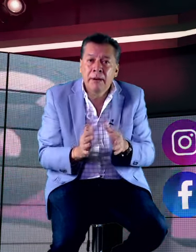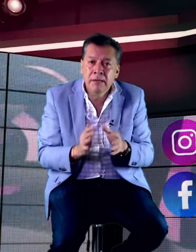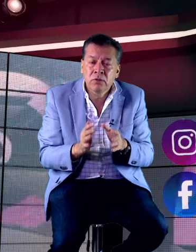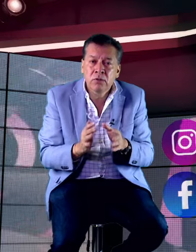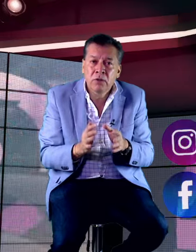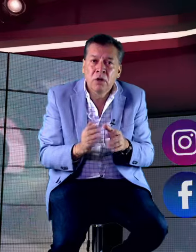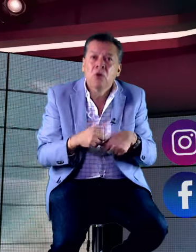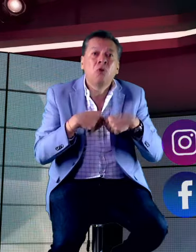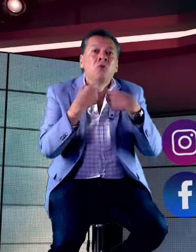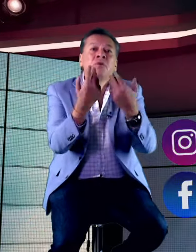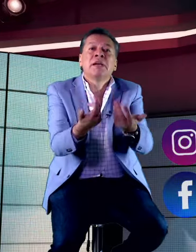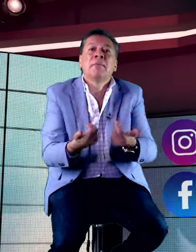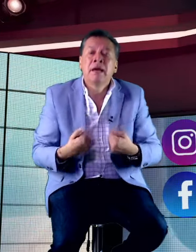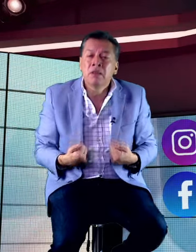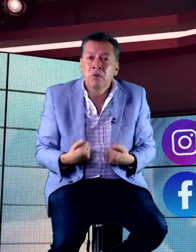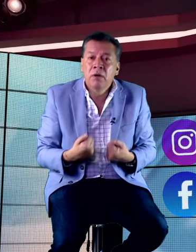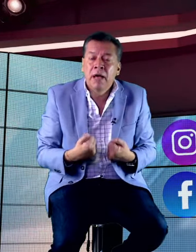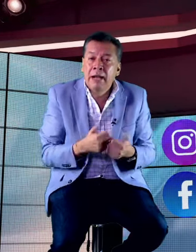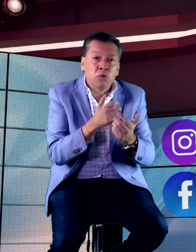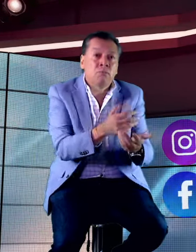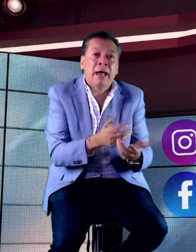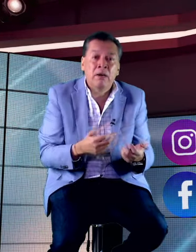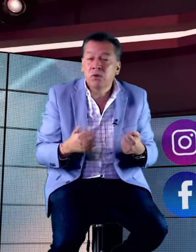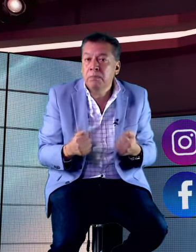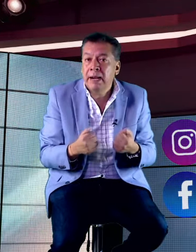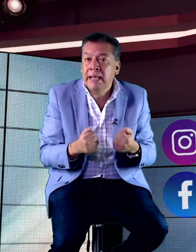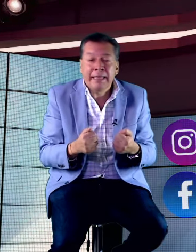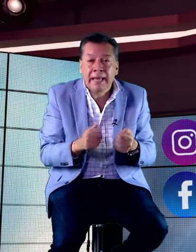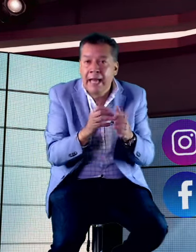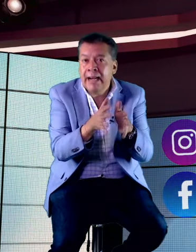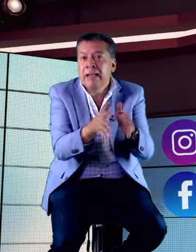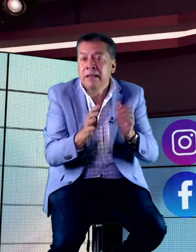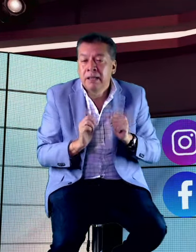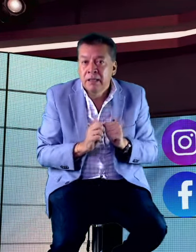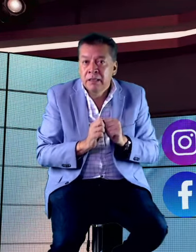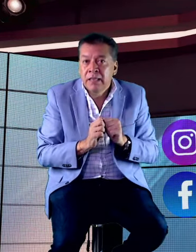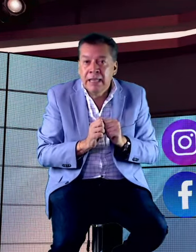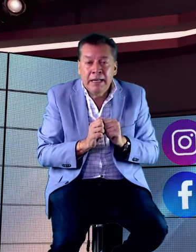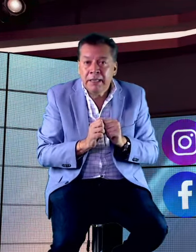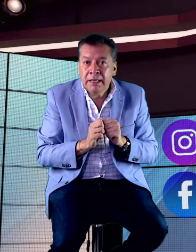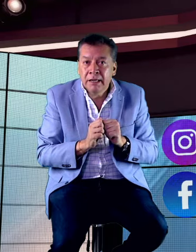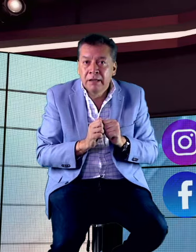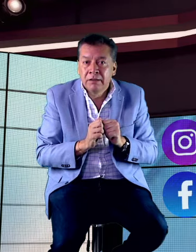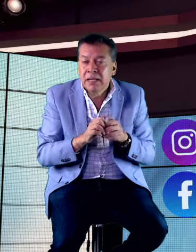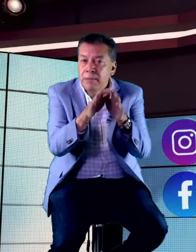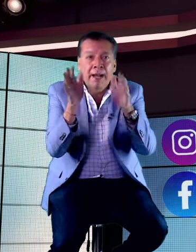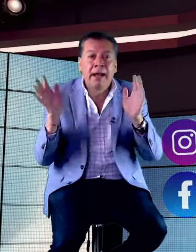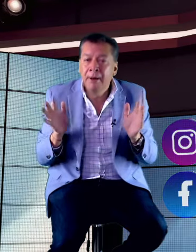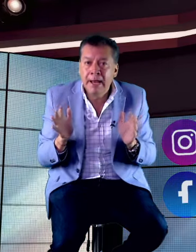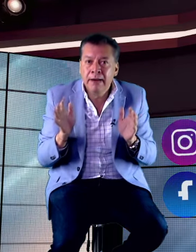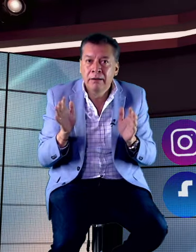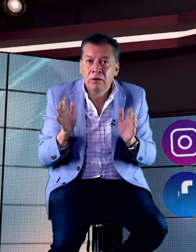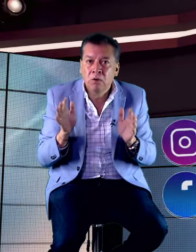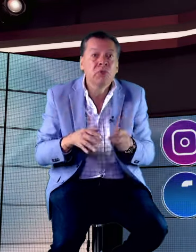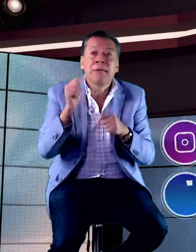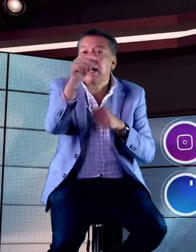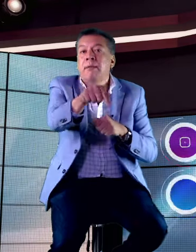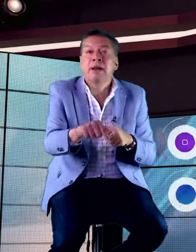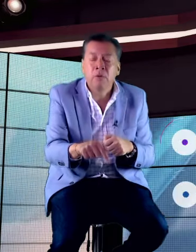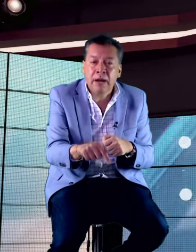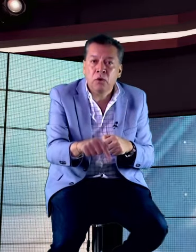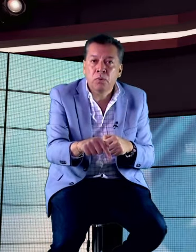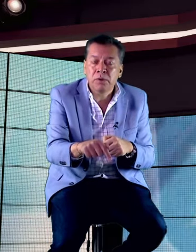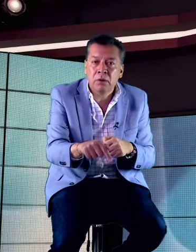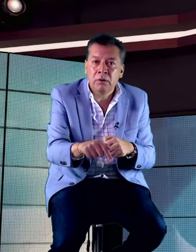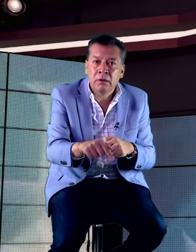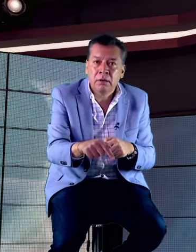con sus abrazos con un llamado a los malos para que dejaran de delinquir se iba a acabar o se iba a